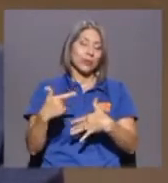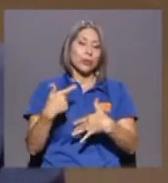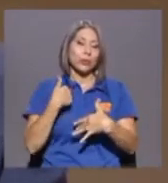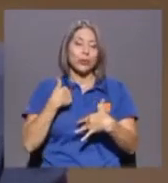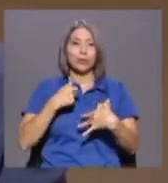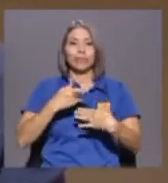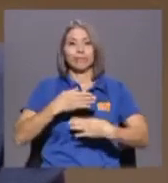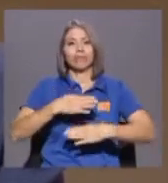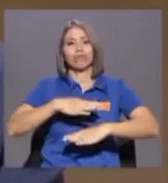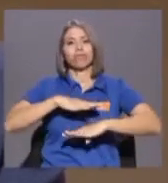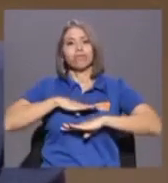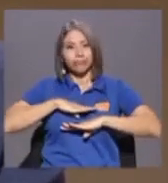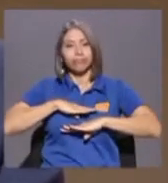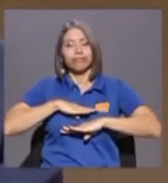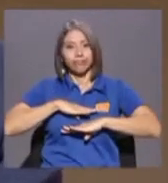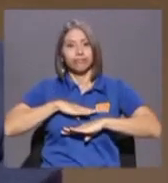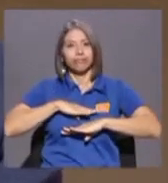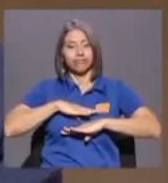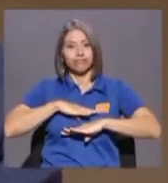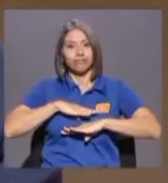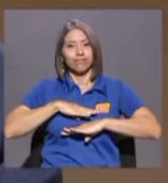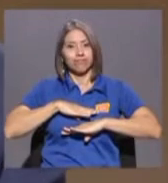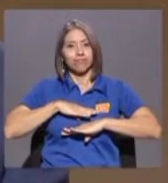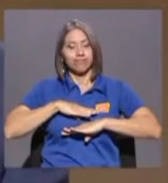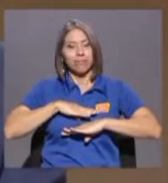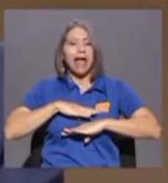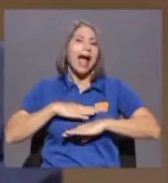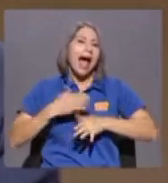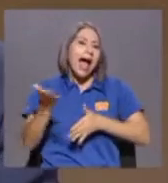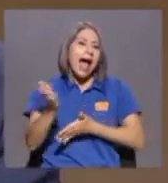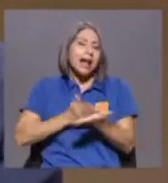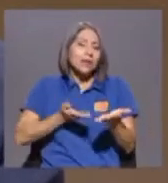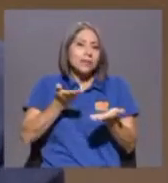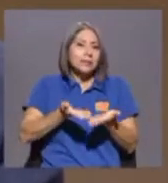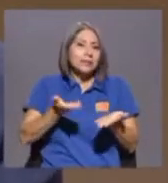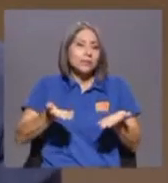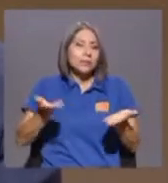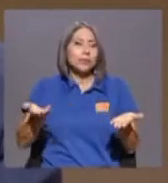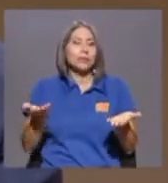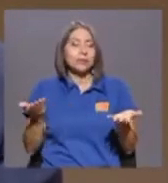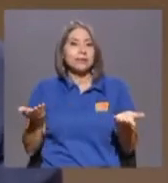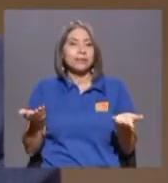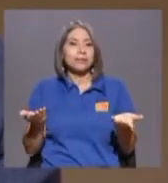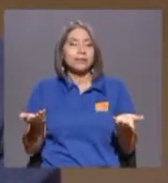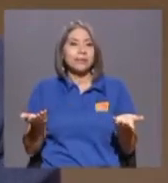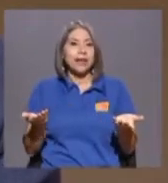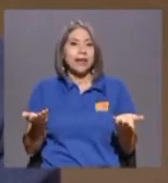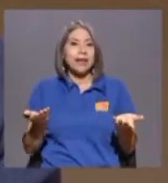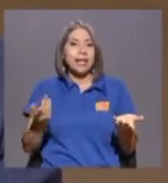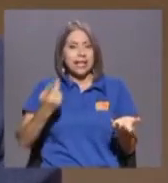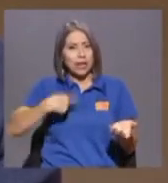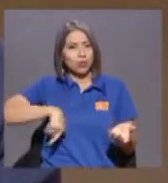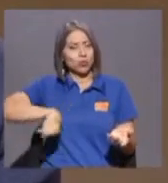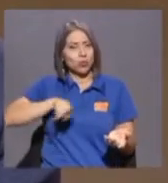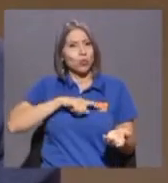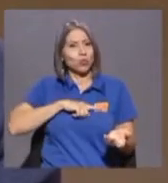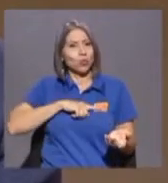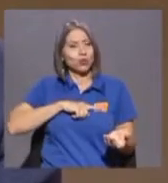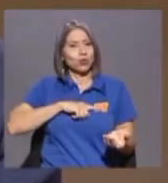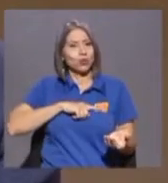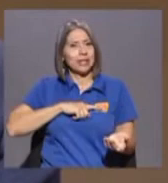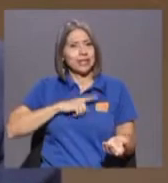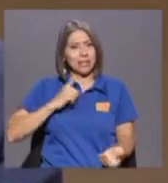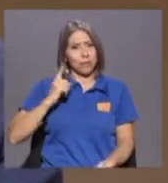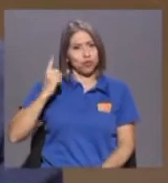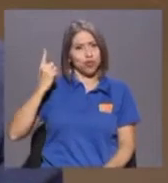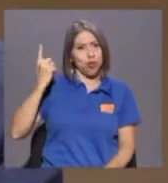tener. Y evidentemente hay ciertas cosas que estamos obligados de poner en